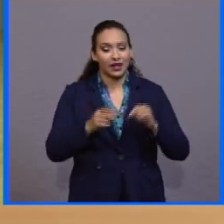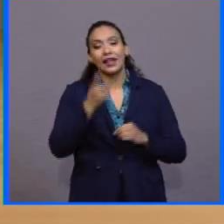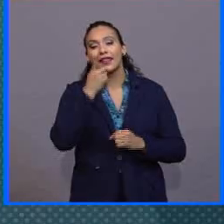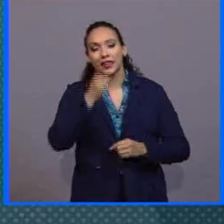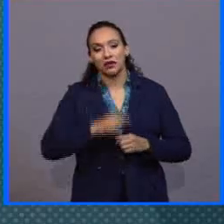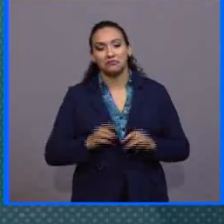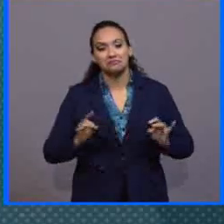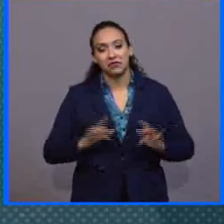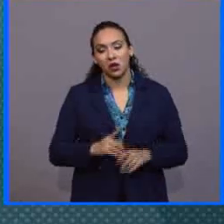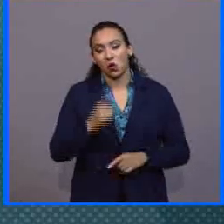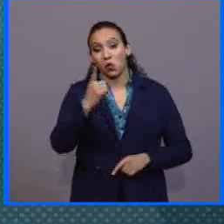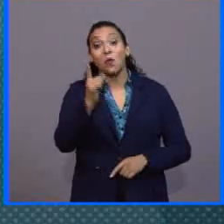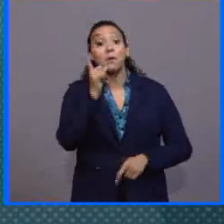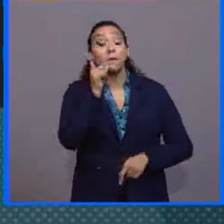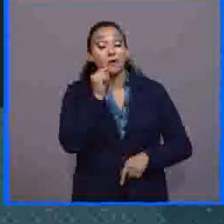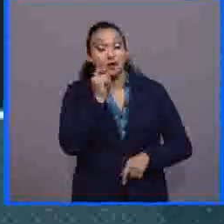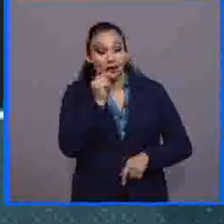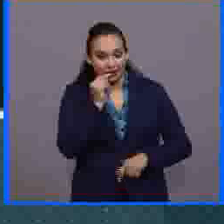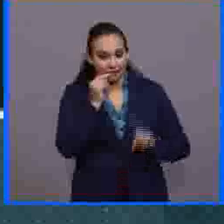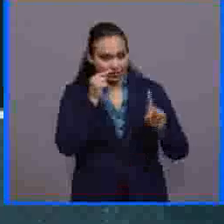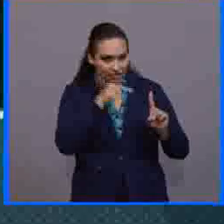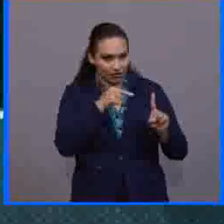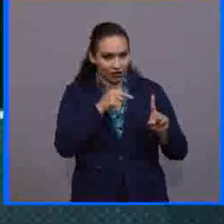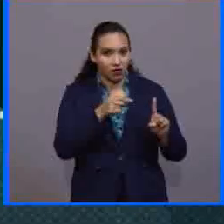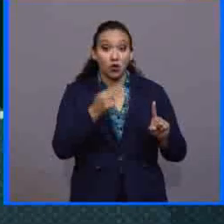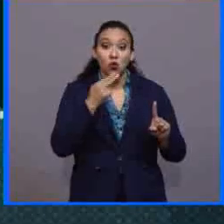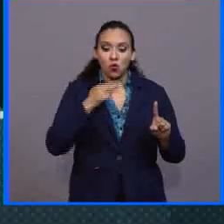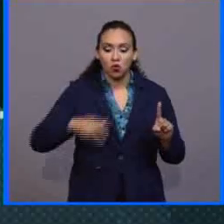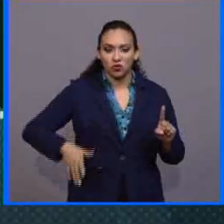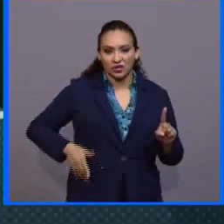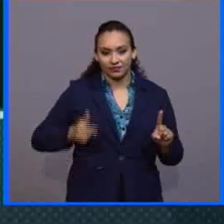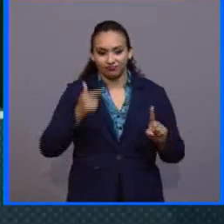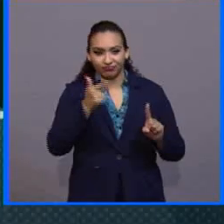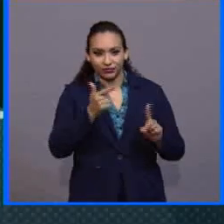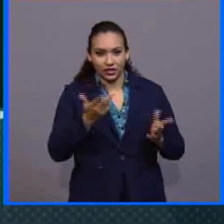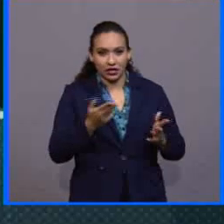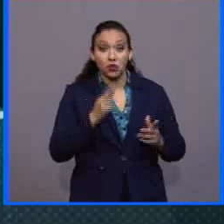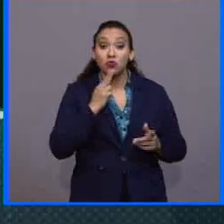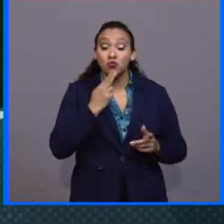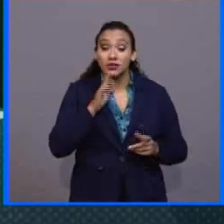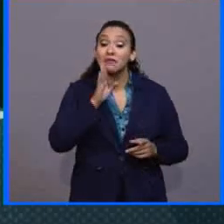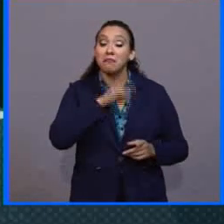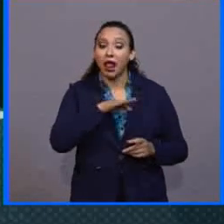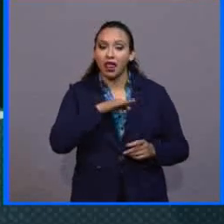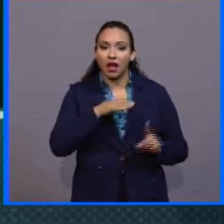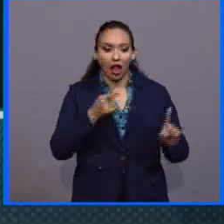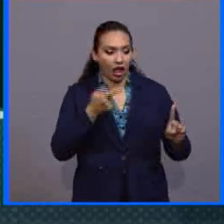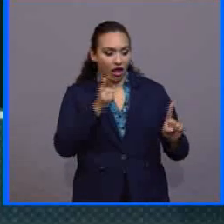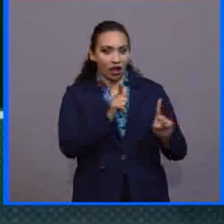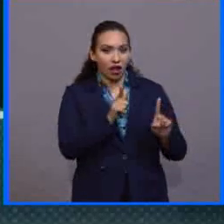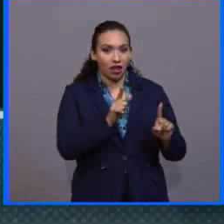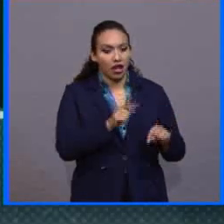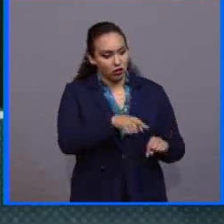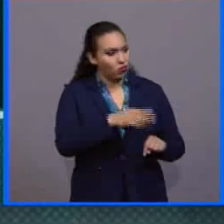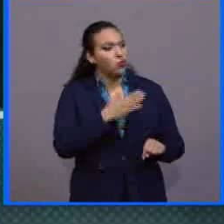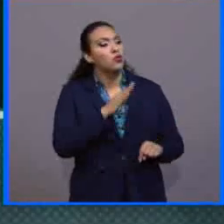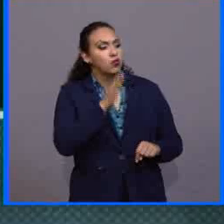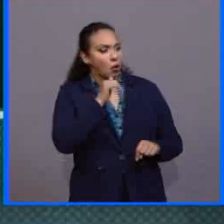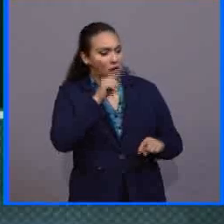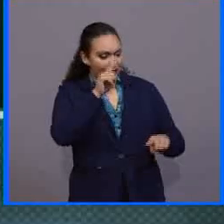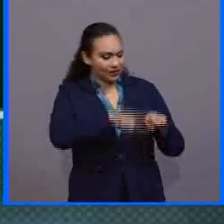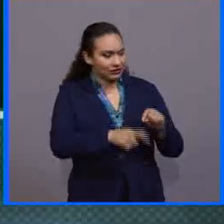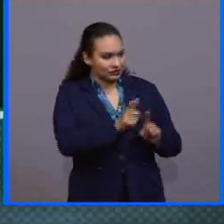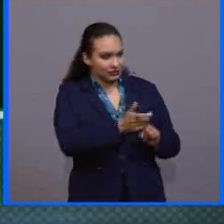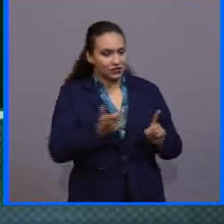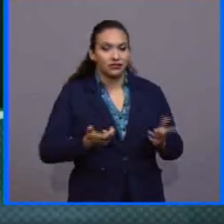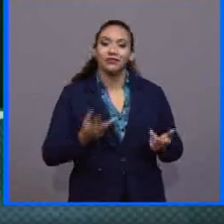un oficial de policía utiliza su arma de manera indebida, no basta con que se le retire la licencia para portarla.